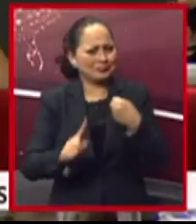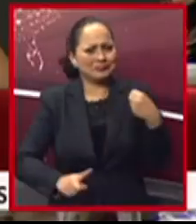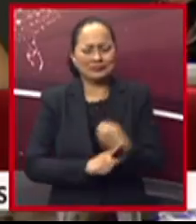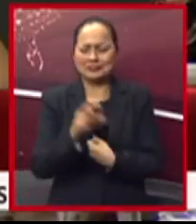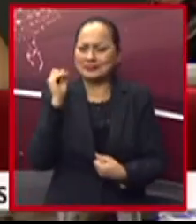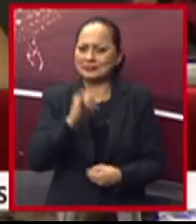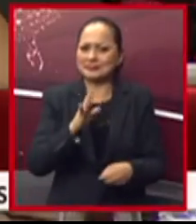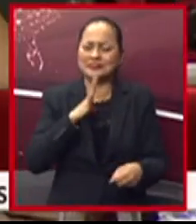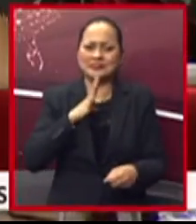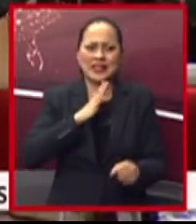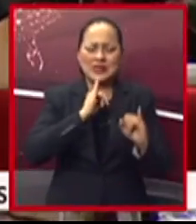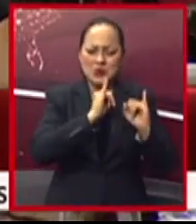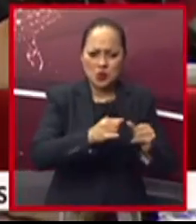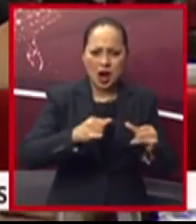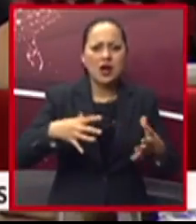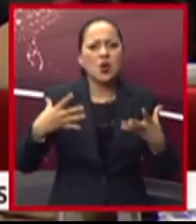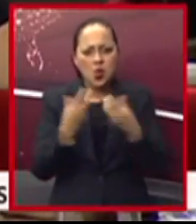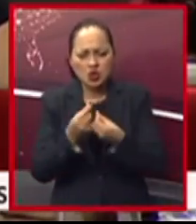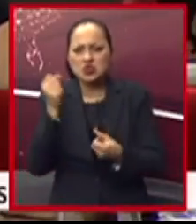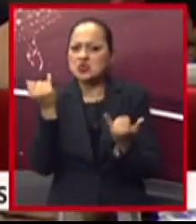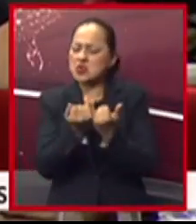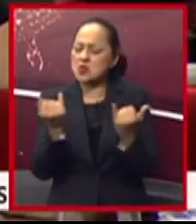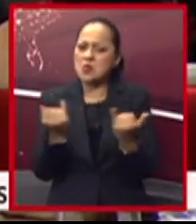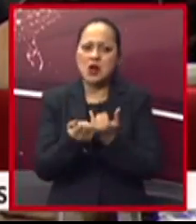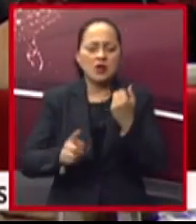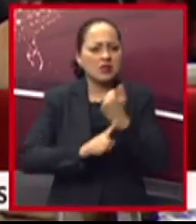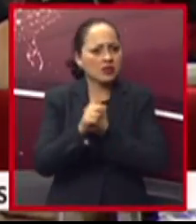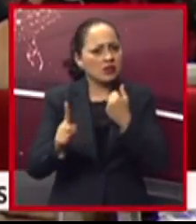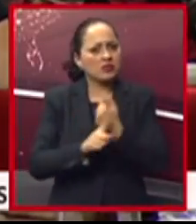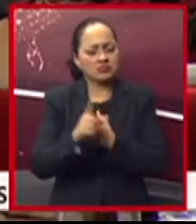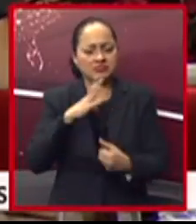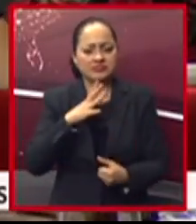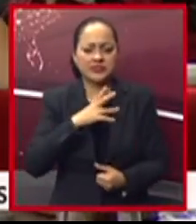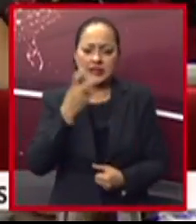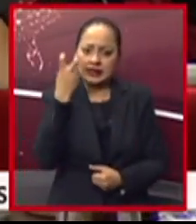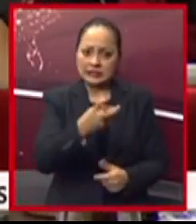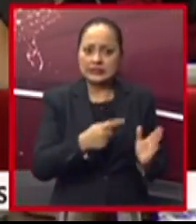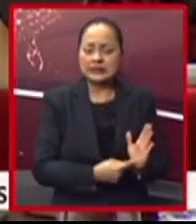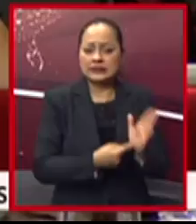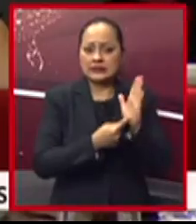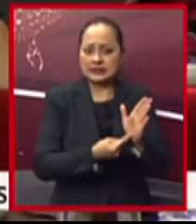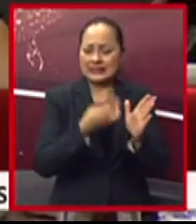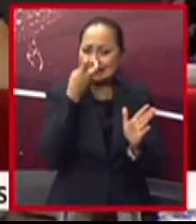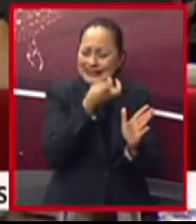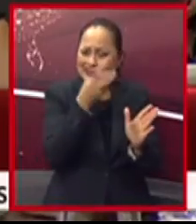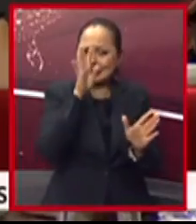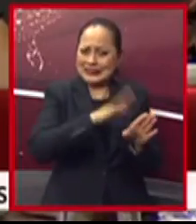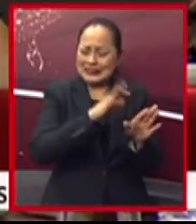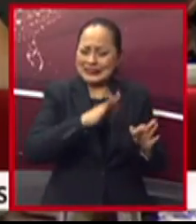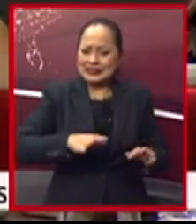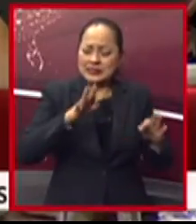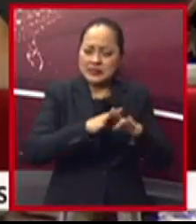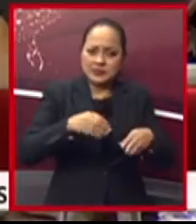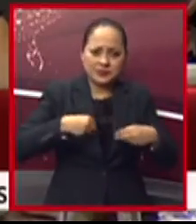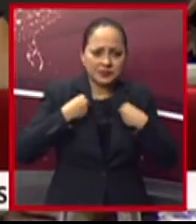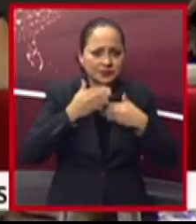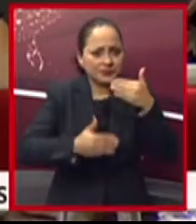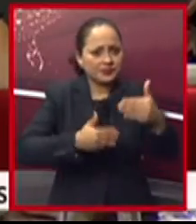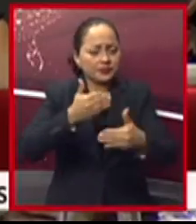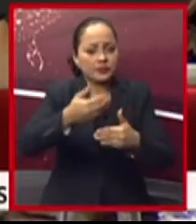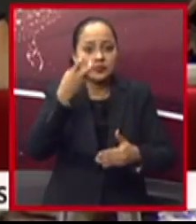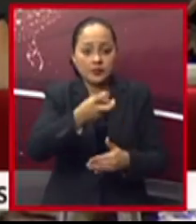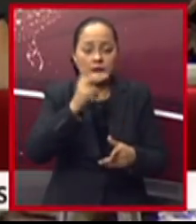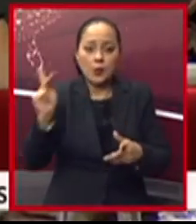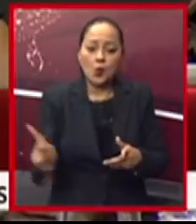de manera individual y de manera colectiva. Esa quizás es una de las características que se tienen que reconocer. que